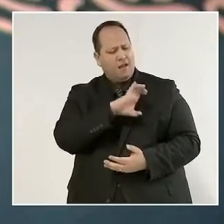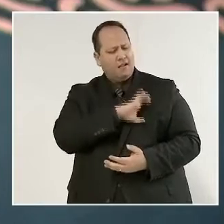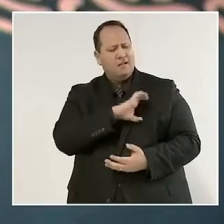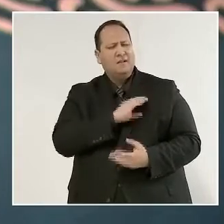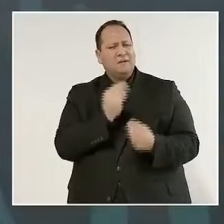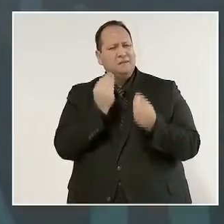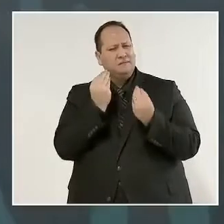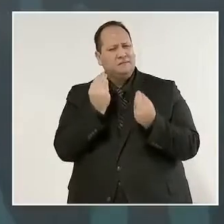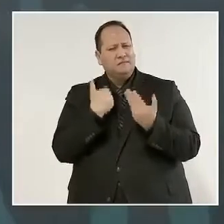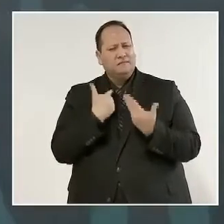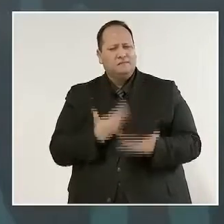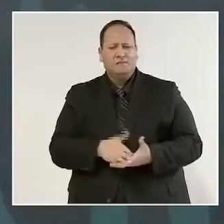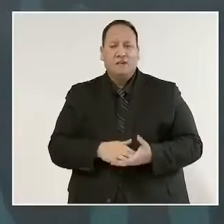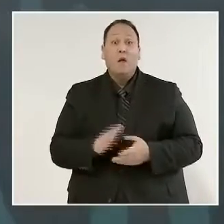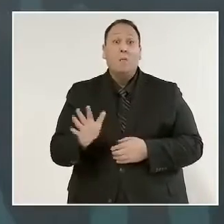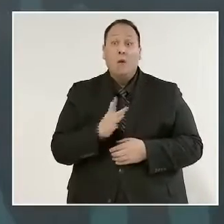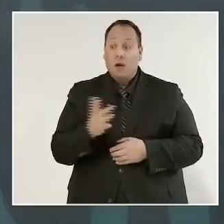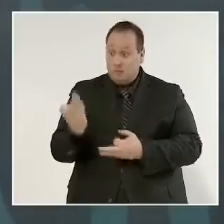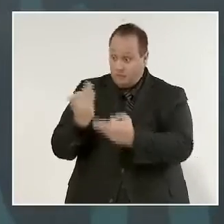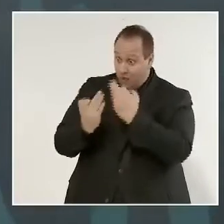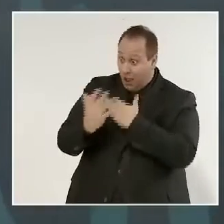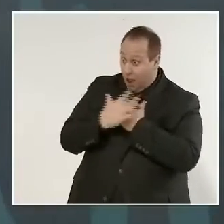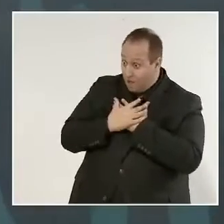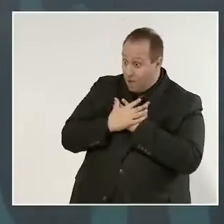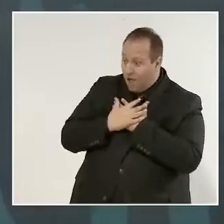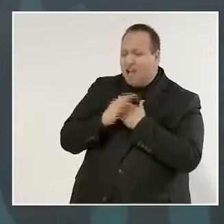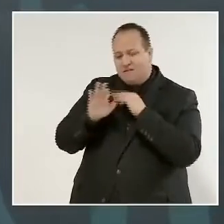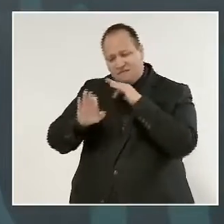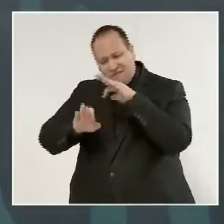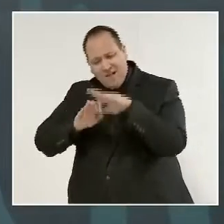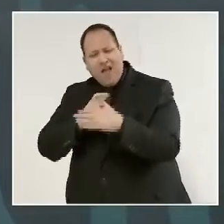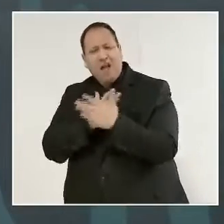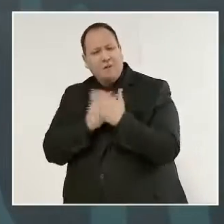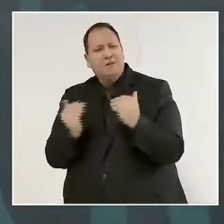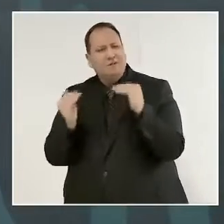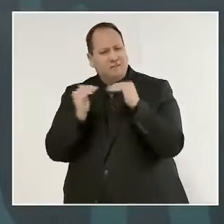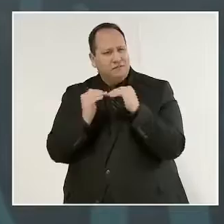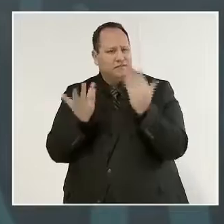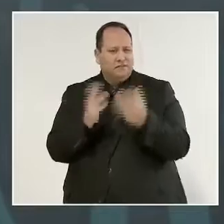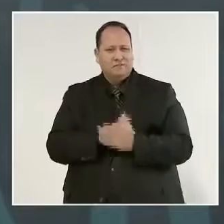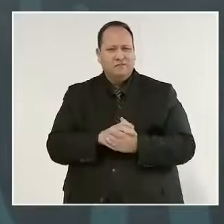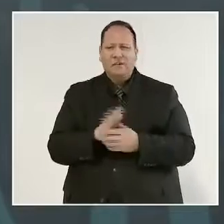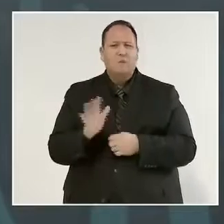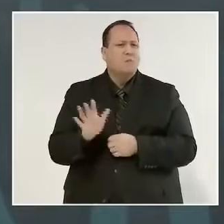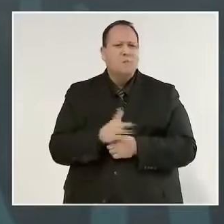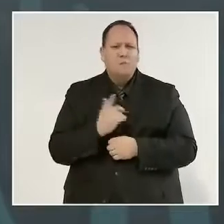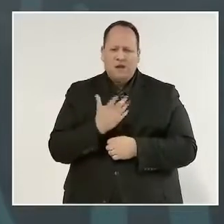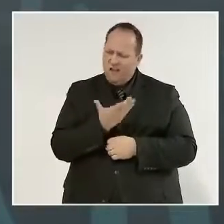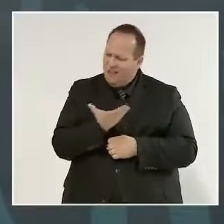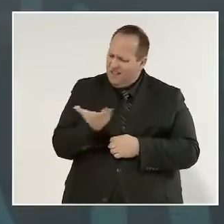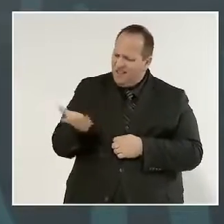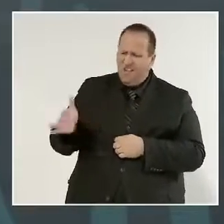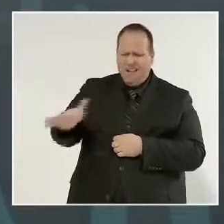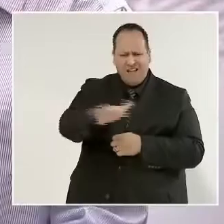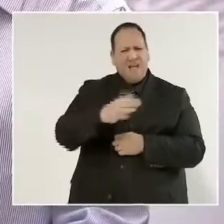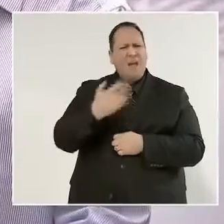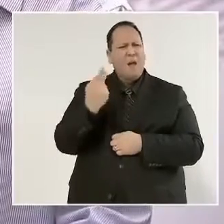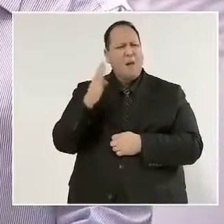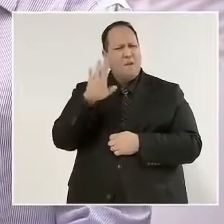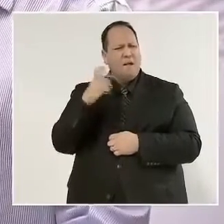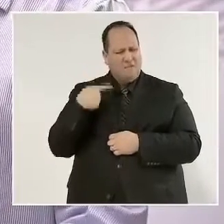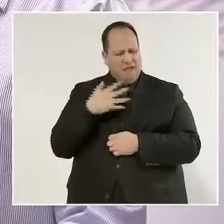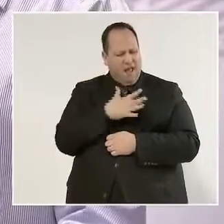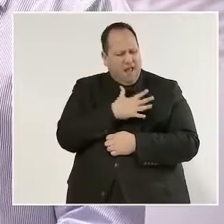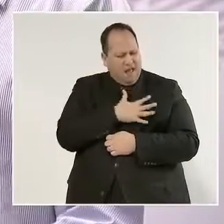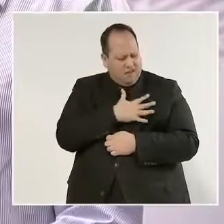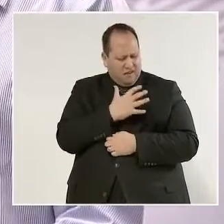California, porque amor con amor se paga. ¿Por qué quiero al pueblo de Baja California?